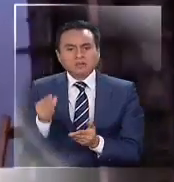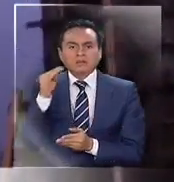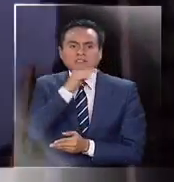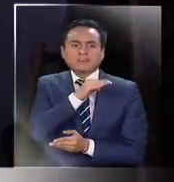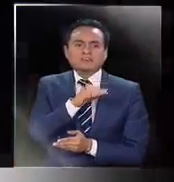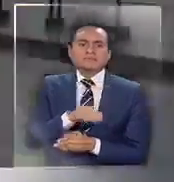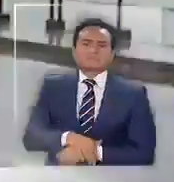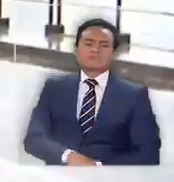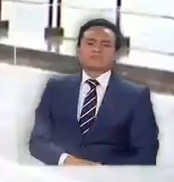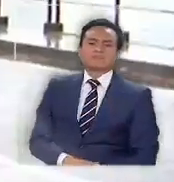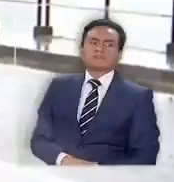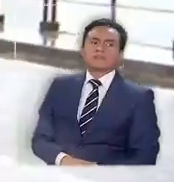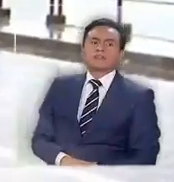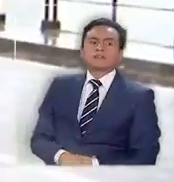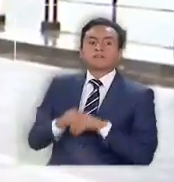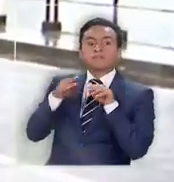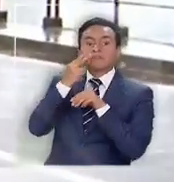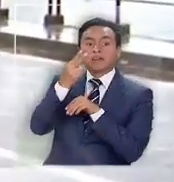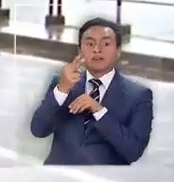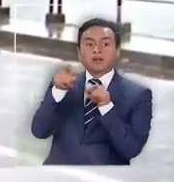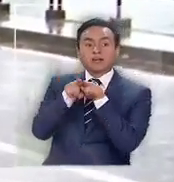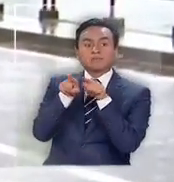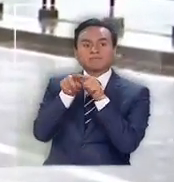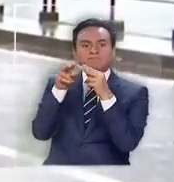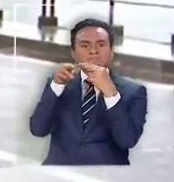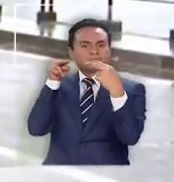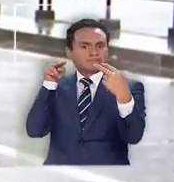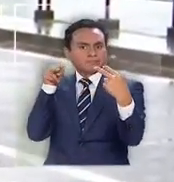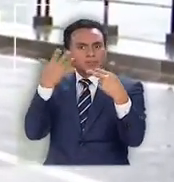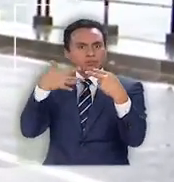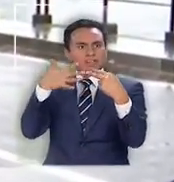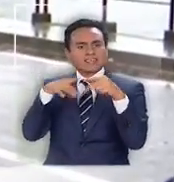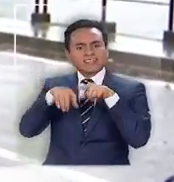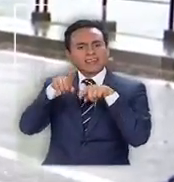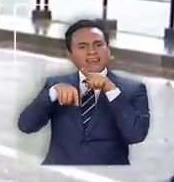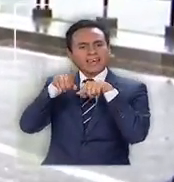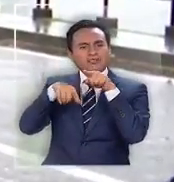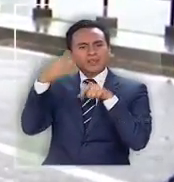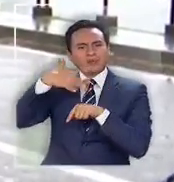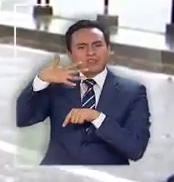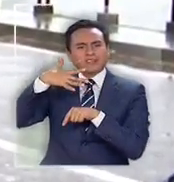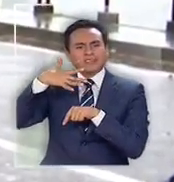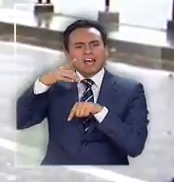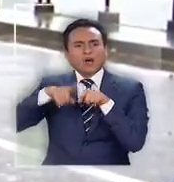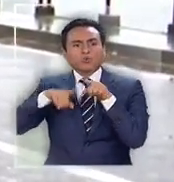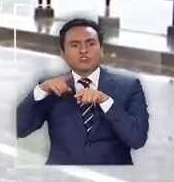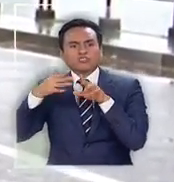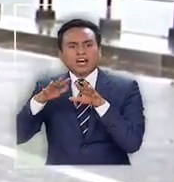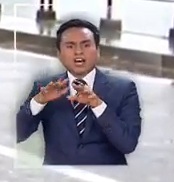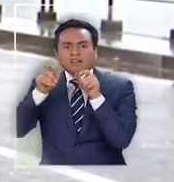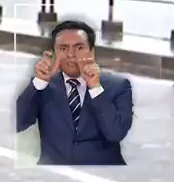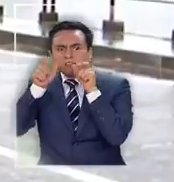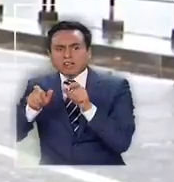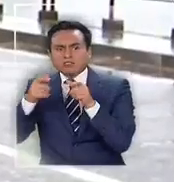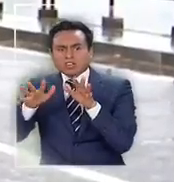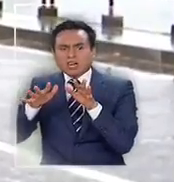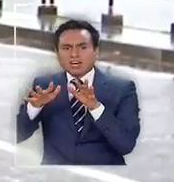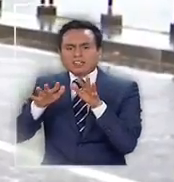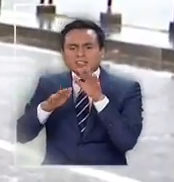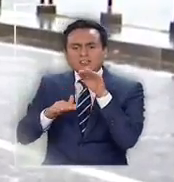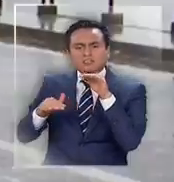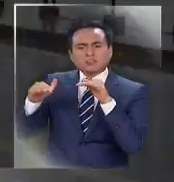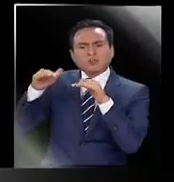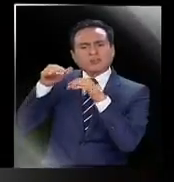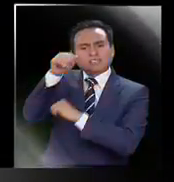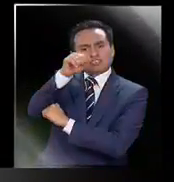instantáneamente al vacío. Como ustedes ven, es una extensión bastante importante de terreno. Hay obras que ya fueron fijadas sobre el